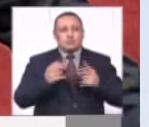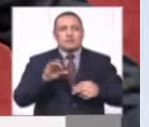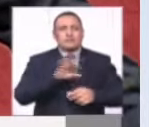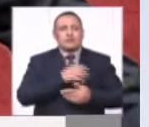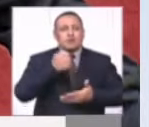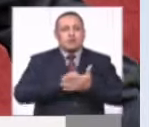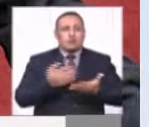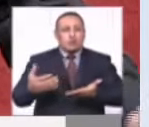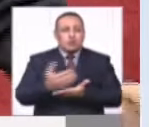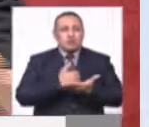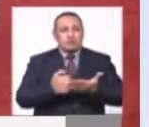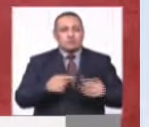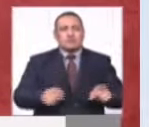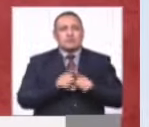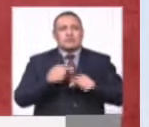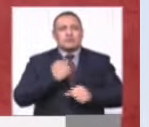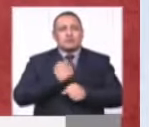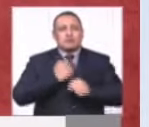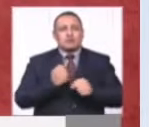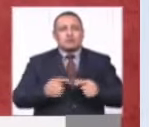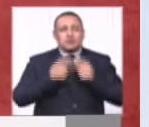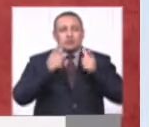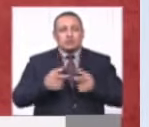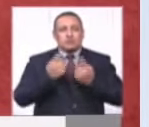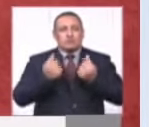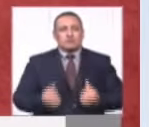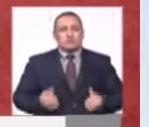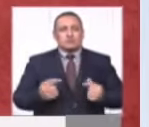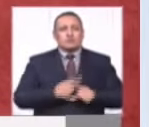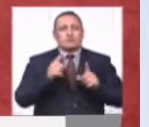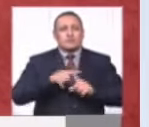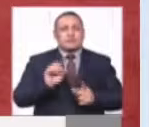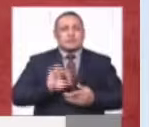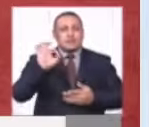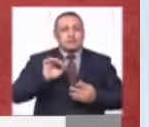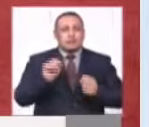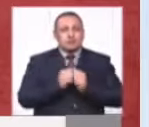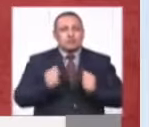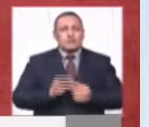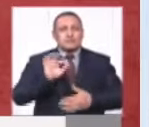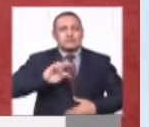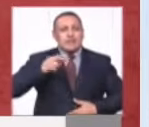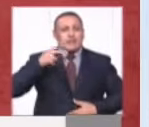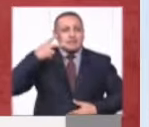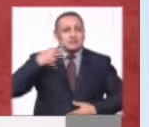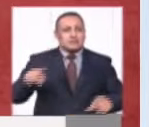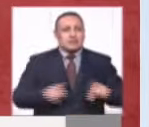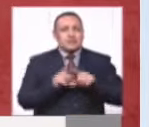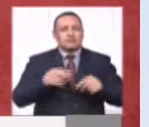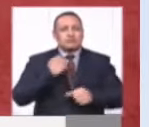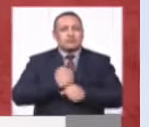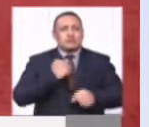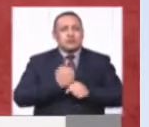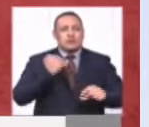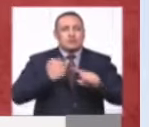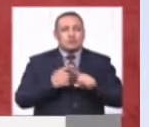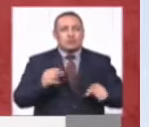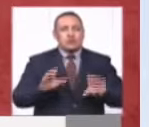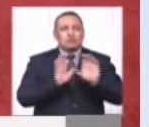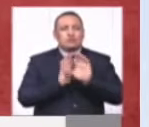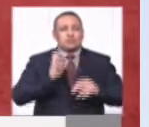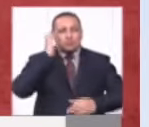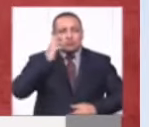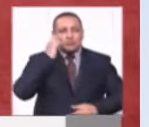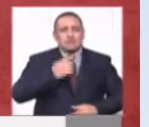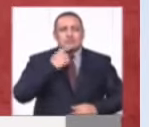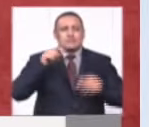fiscal, la función del control monetario, la tasa de inflación y la tasa de interés, es una tarea que por la Constitución